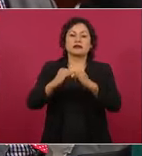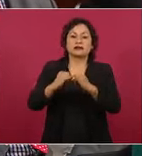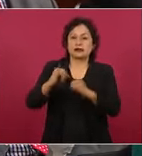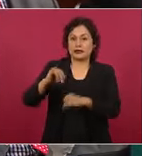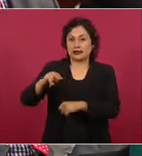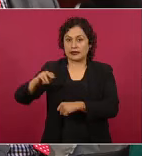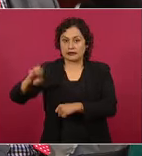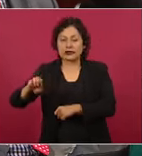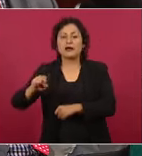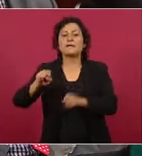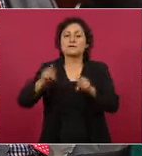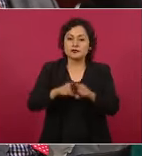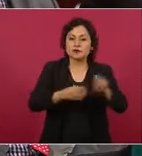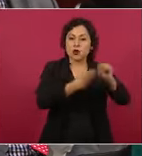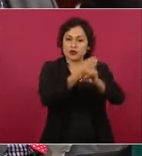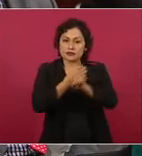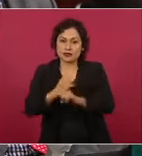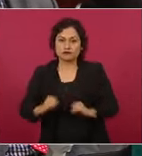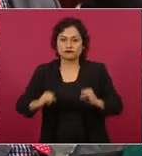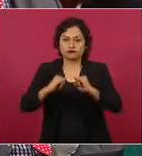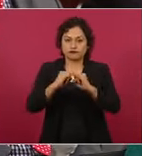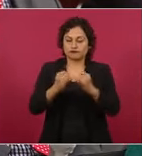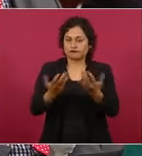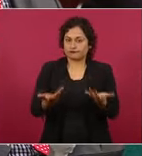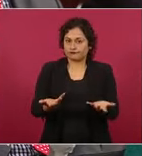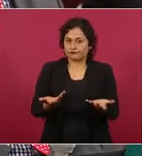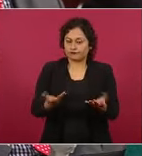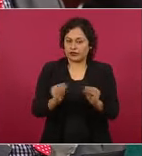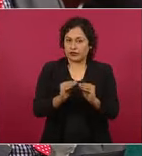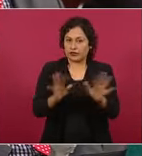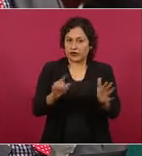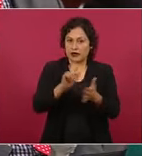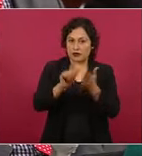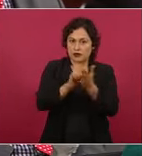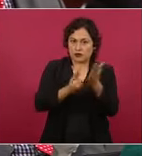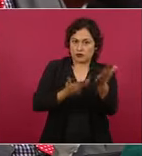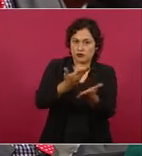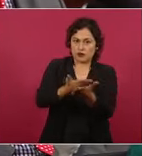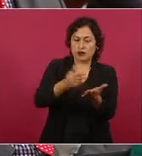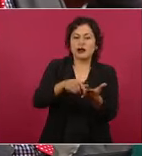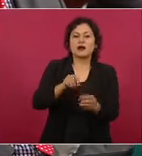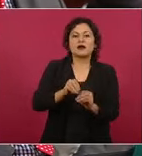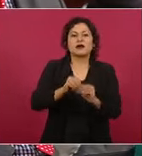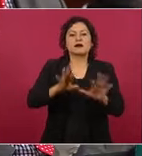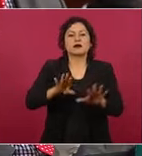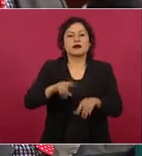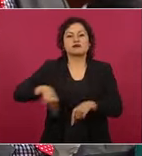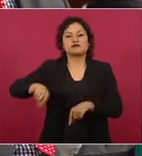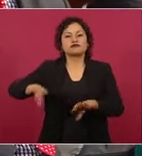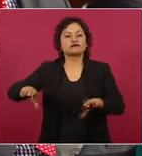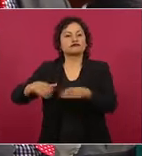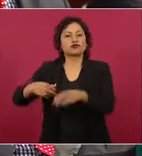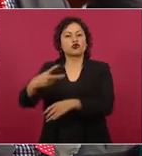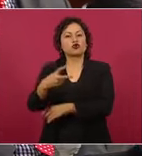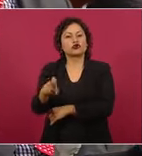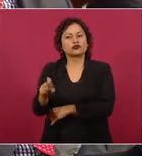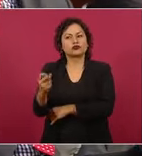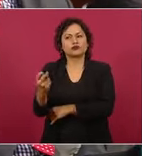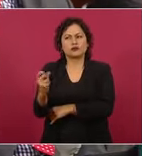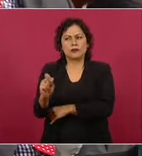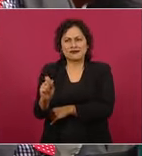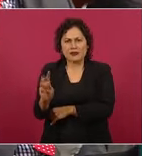locales. Lamentablemente, en esta lógica, los legisladores de la oposición, los 224, si mal no me salen